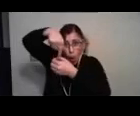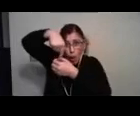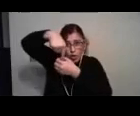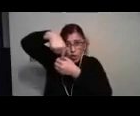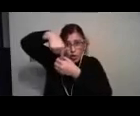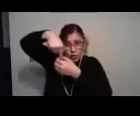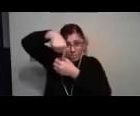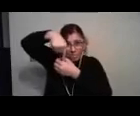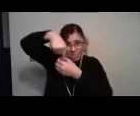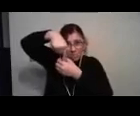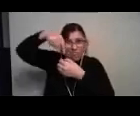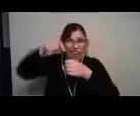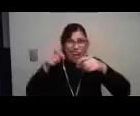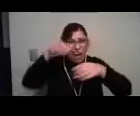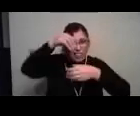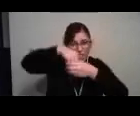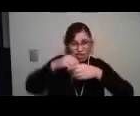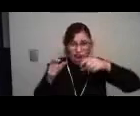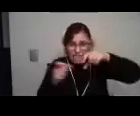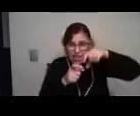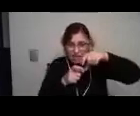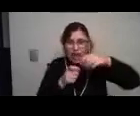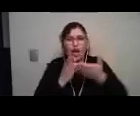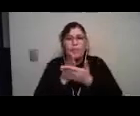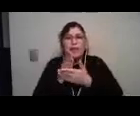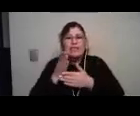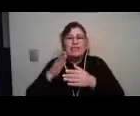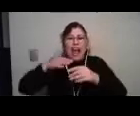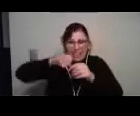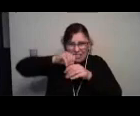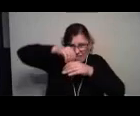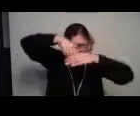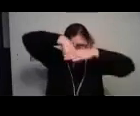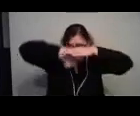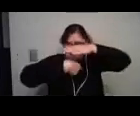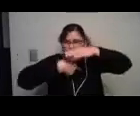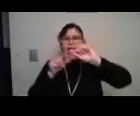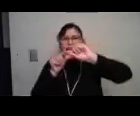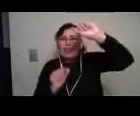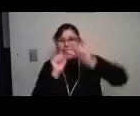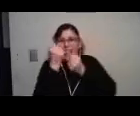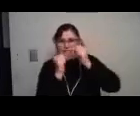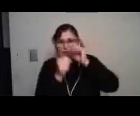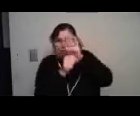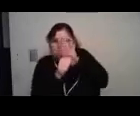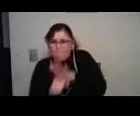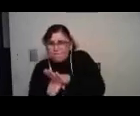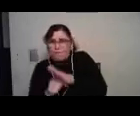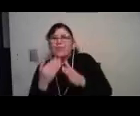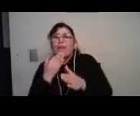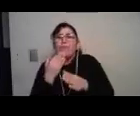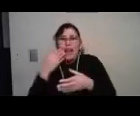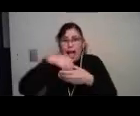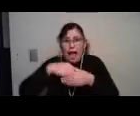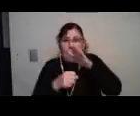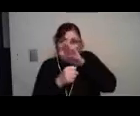¿ya? Y se comprima la raíz nerviosa, ya se comprime la raíz nerviosa y también va a provocar que se comprima la médula espinal, ya porque